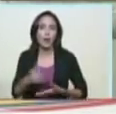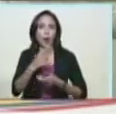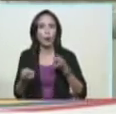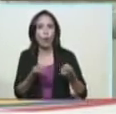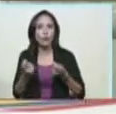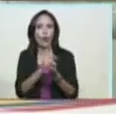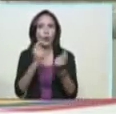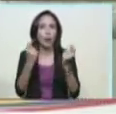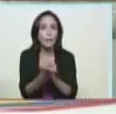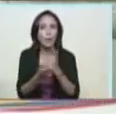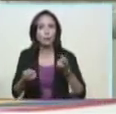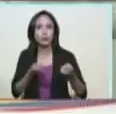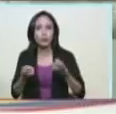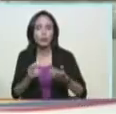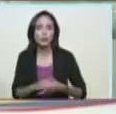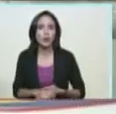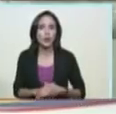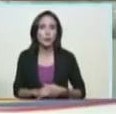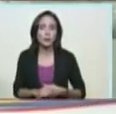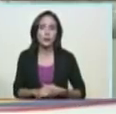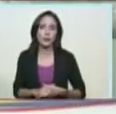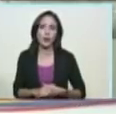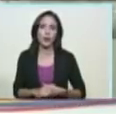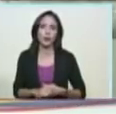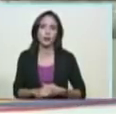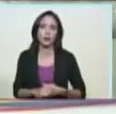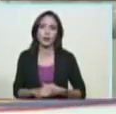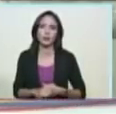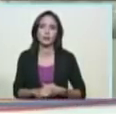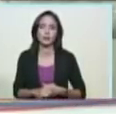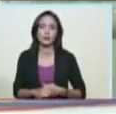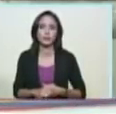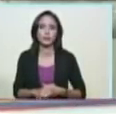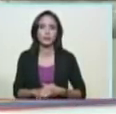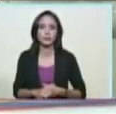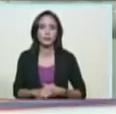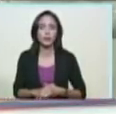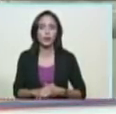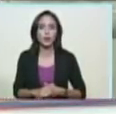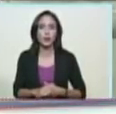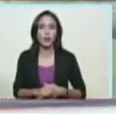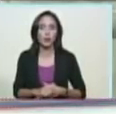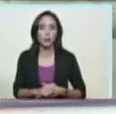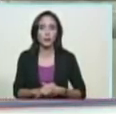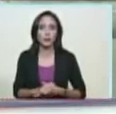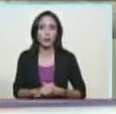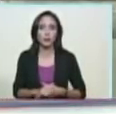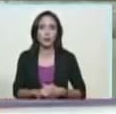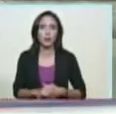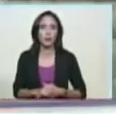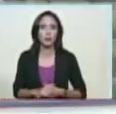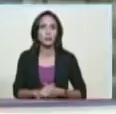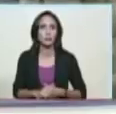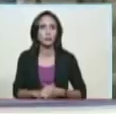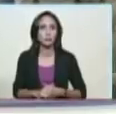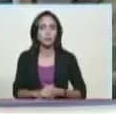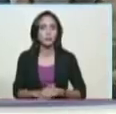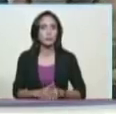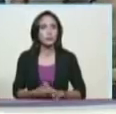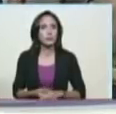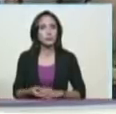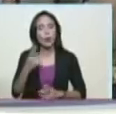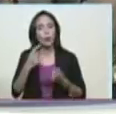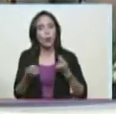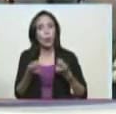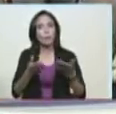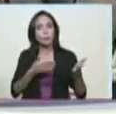control de cambio justo necesario para el momento llevó y